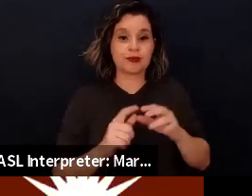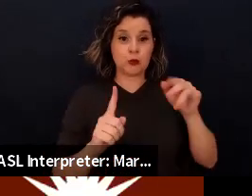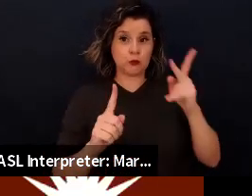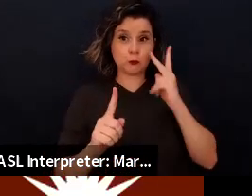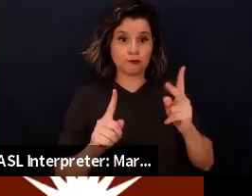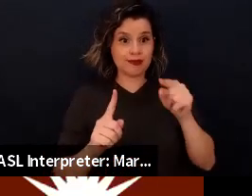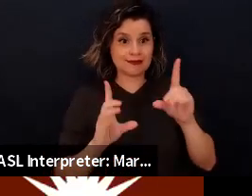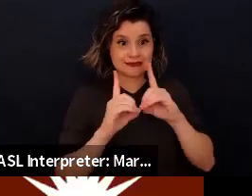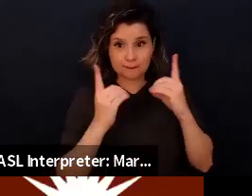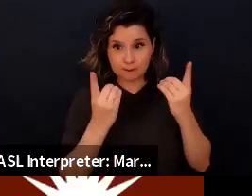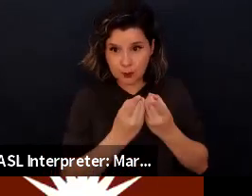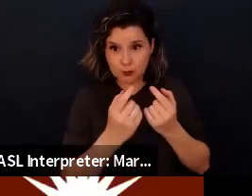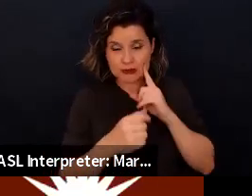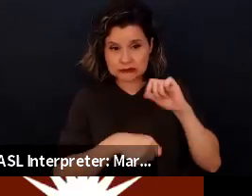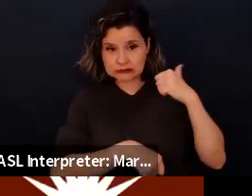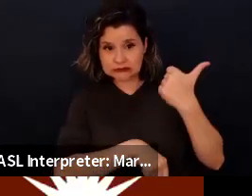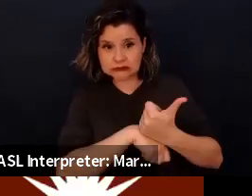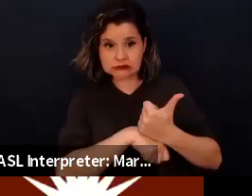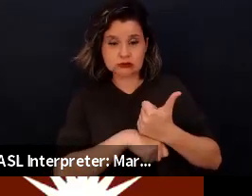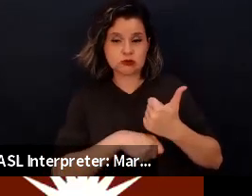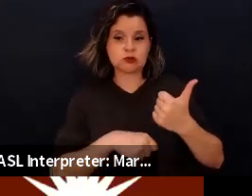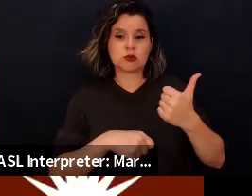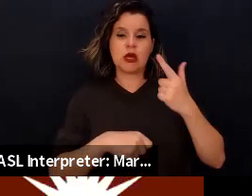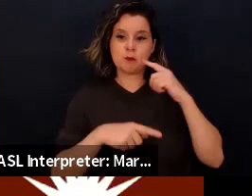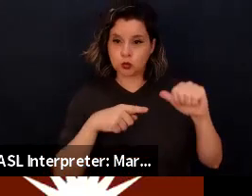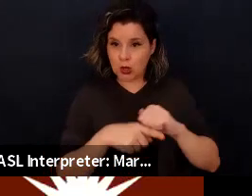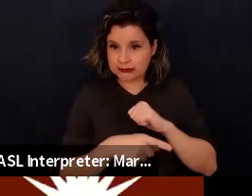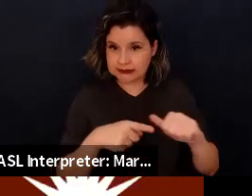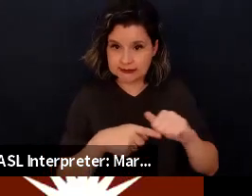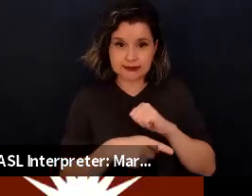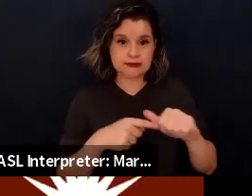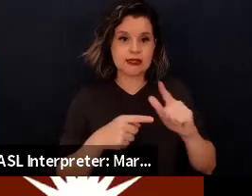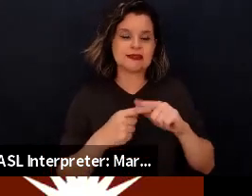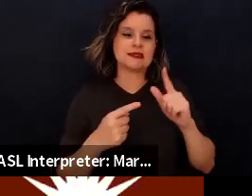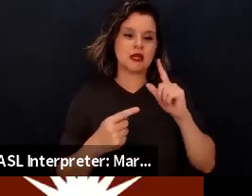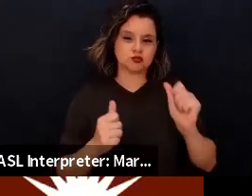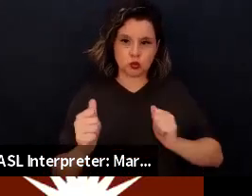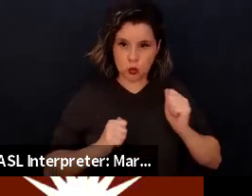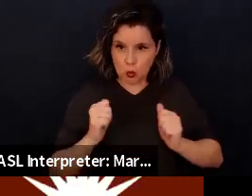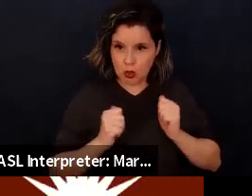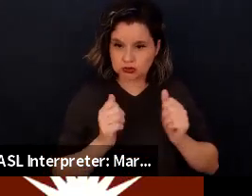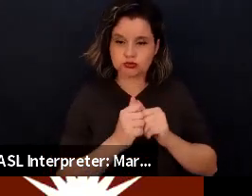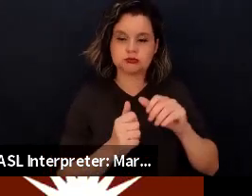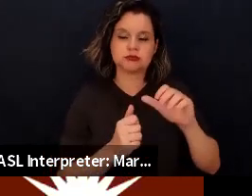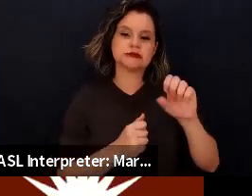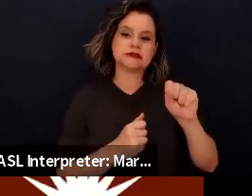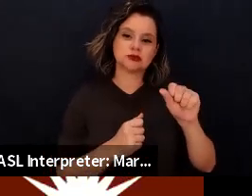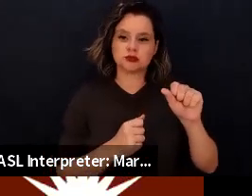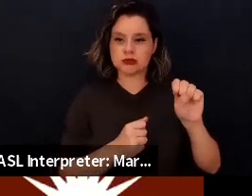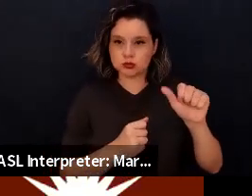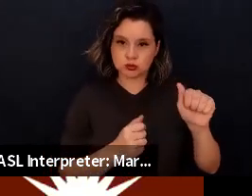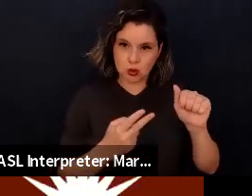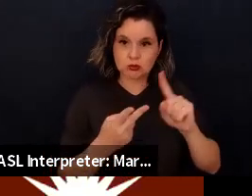este departamento ha establecido un patrón y una práctica de agresión sexual y abuso físico en un total